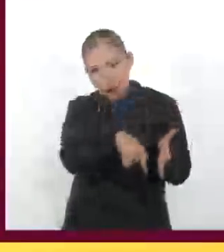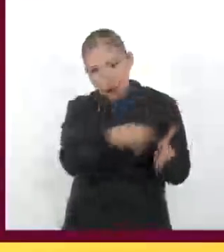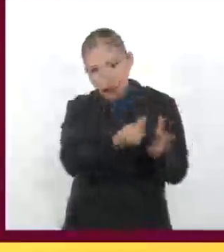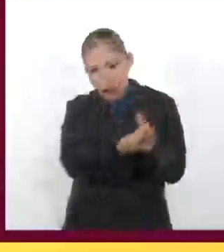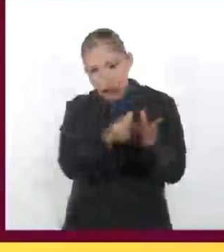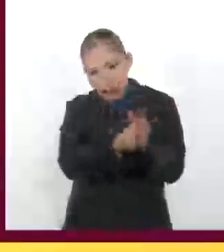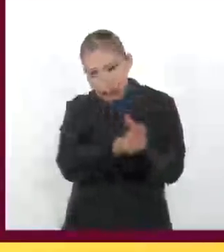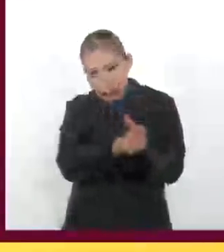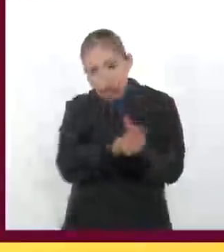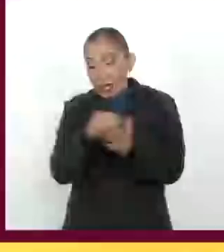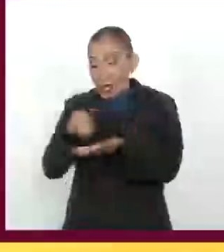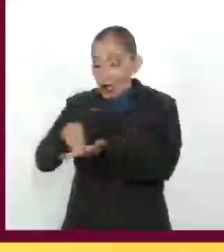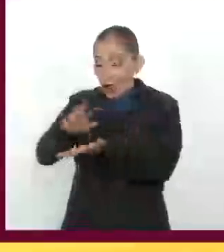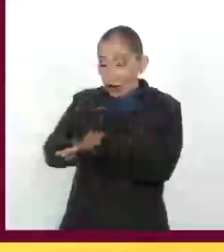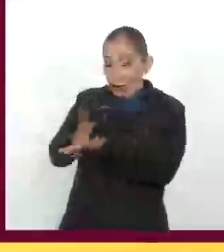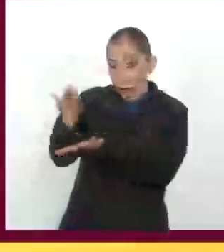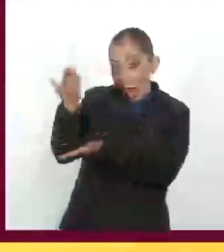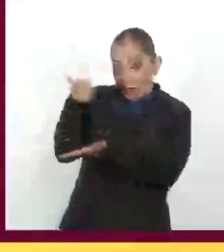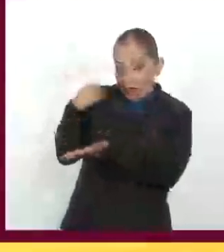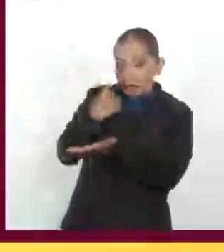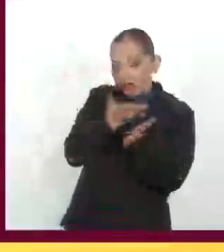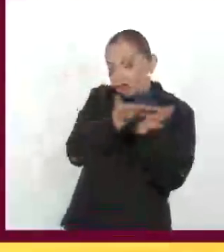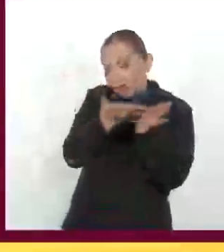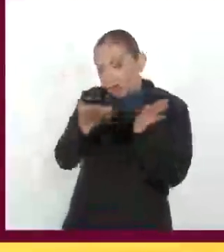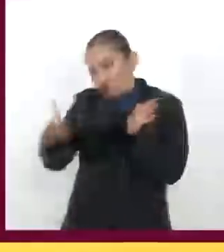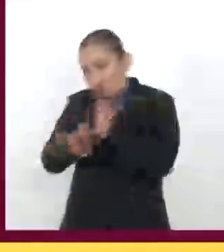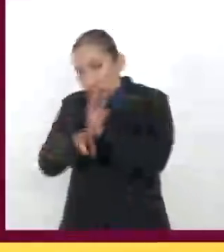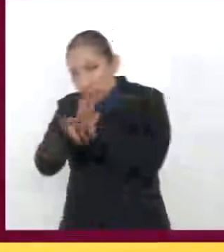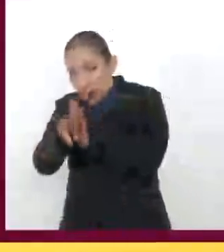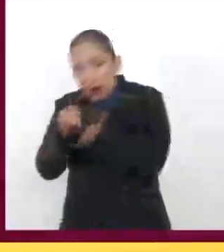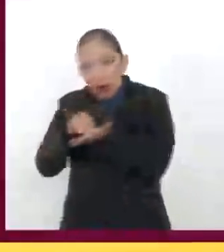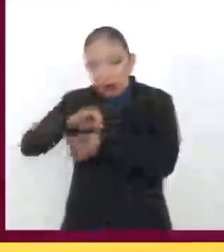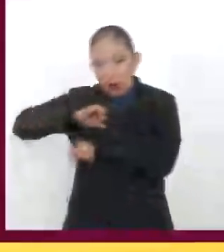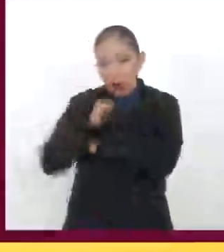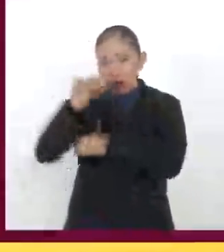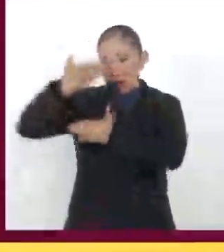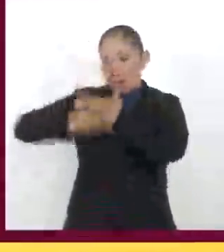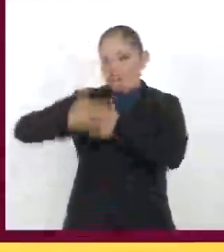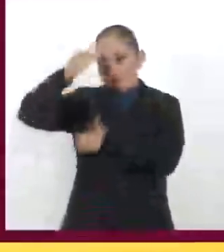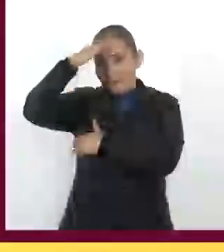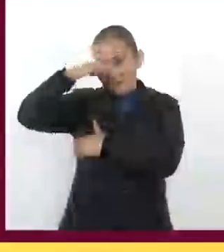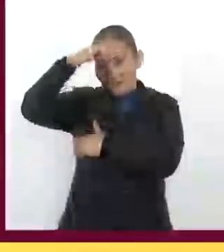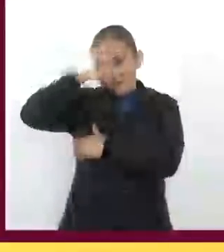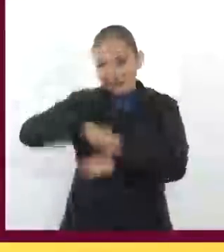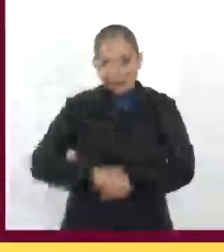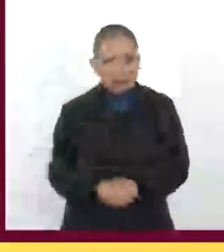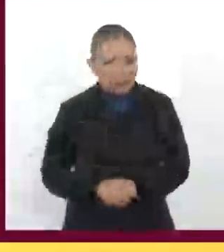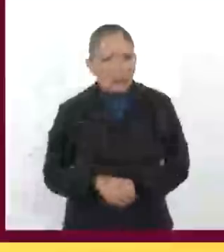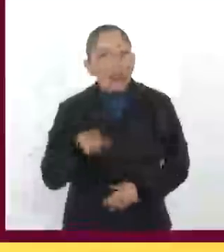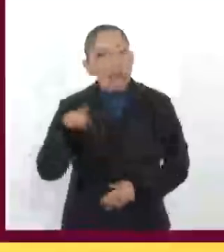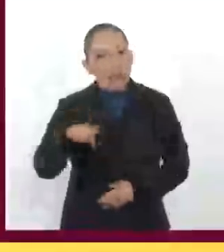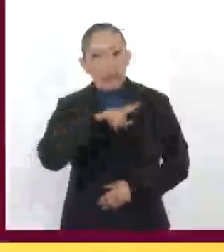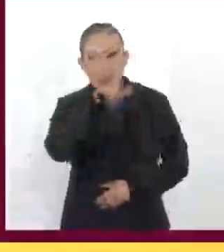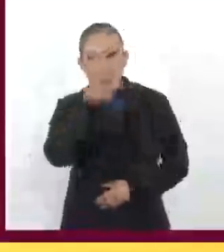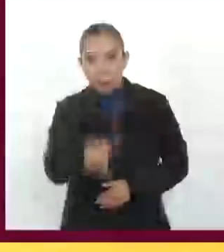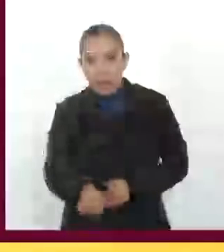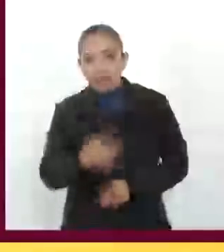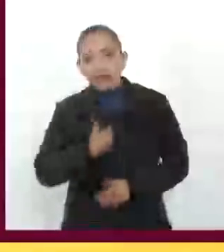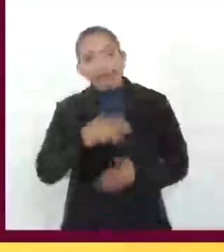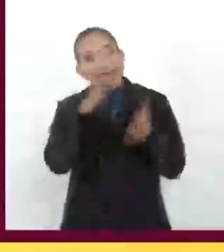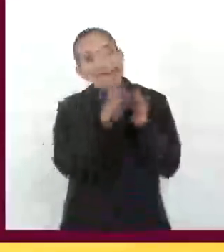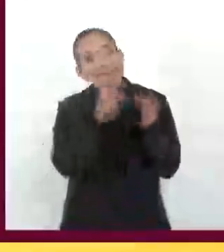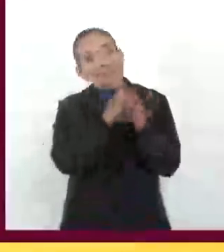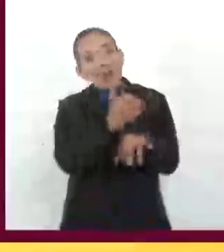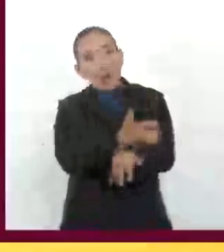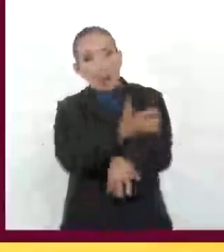a esta sesión, junto con las notas que tomaron a lo largo de la misma, y guárdenlas en su carpeta de experiencias para que